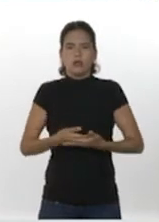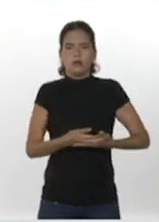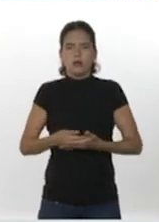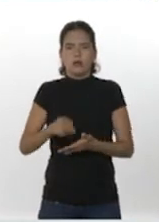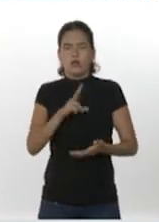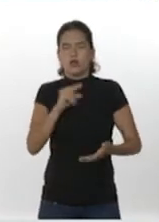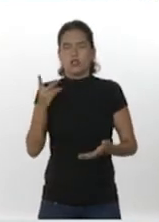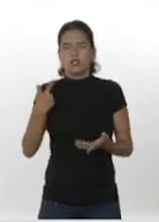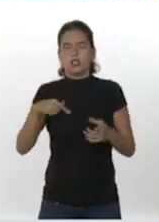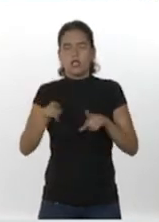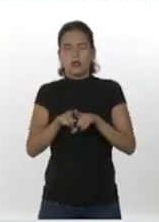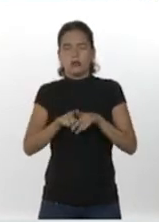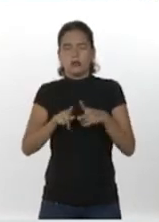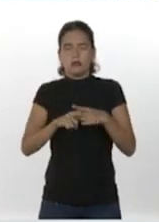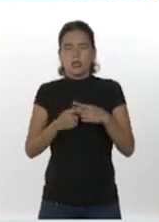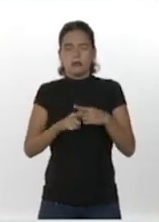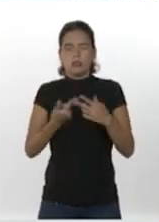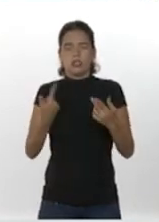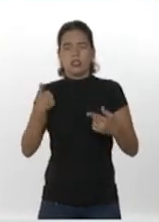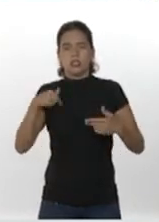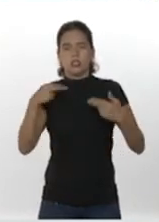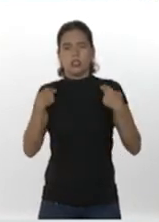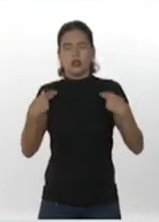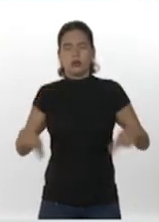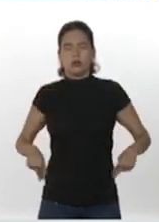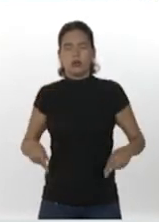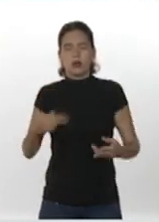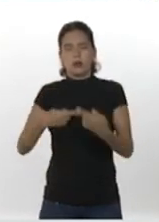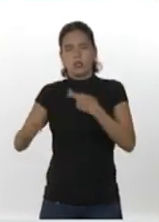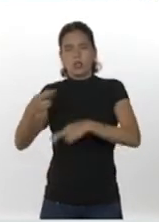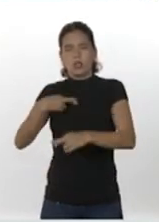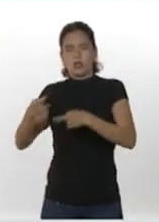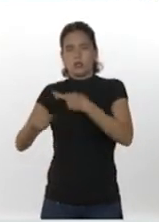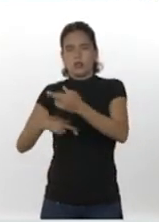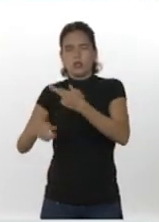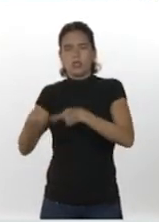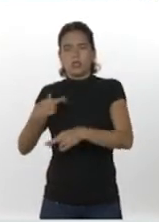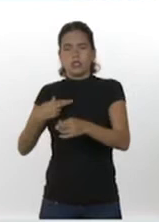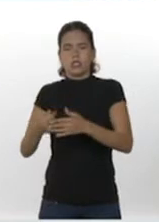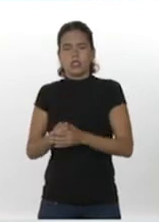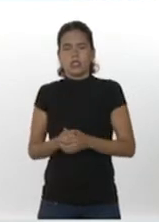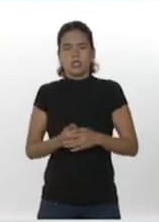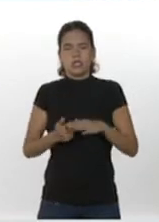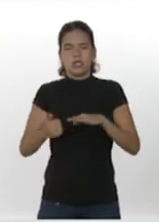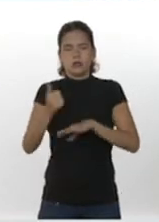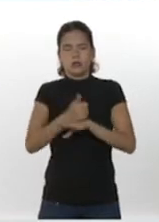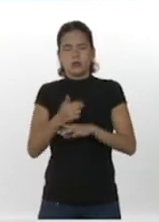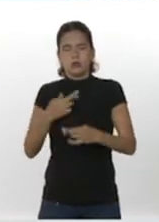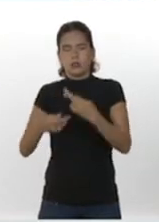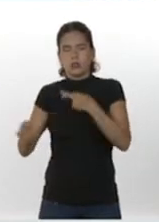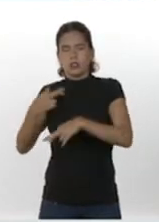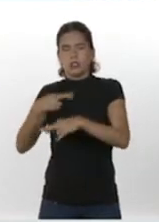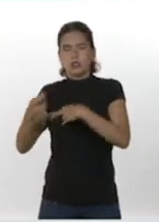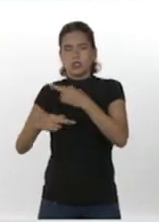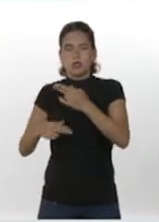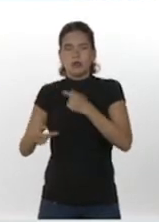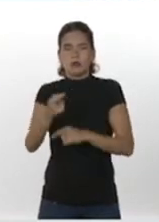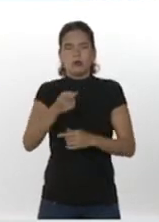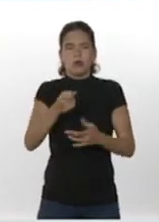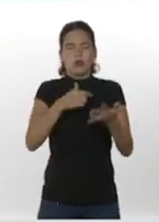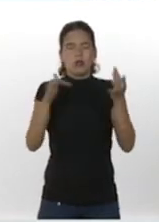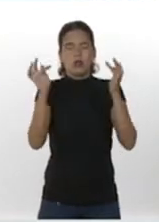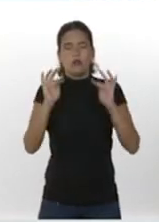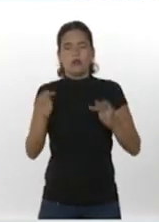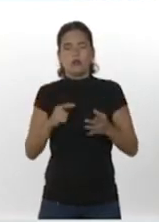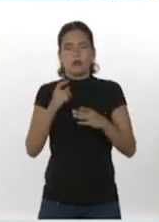mismas herramientas que va a tener el ser humano para interactuar, el adulto, disculpe, para interactuar, va a buscar la manera de